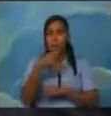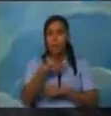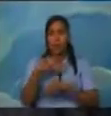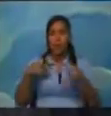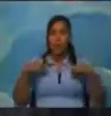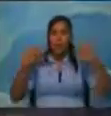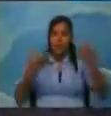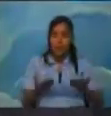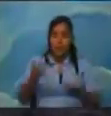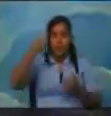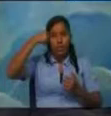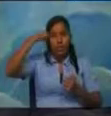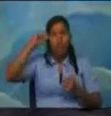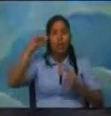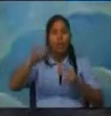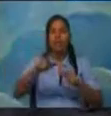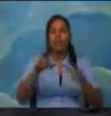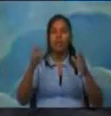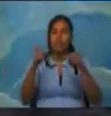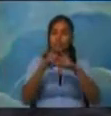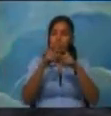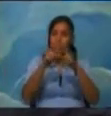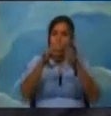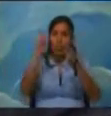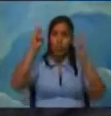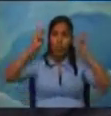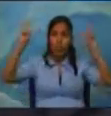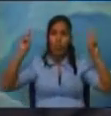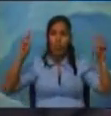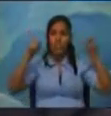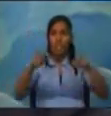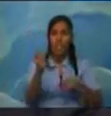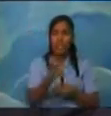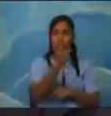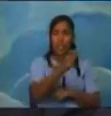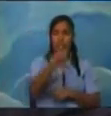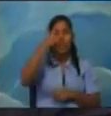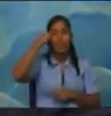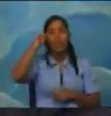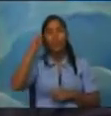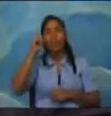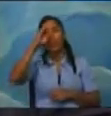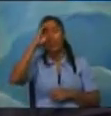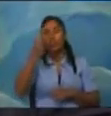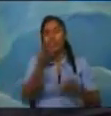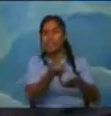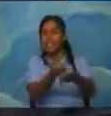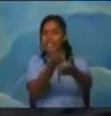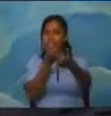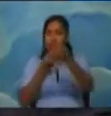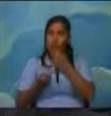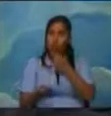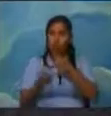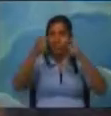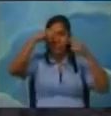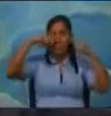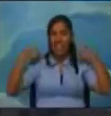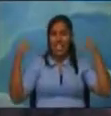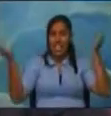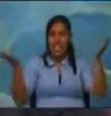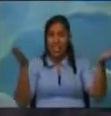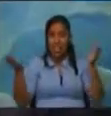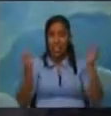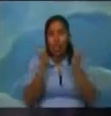de recordar estas palabras que dijo Moisés a esta gente. Recuerde que Dios te sacó de Egipto con su presencia y tu